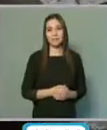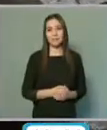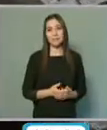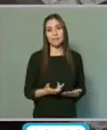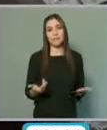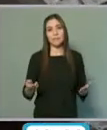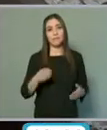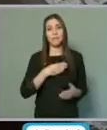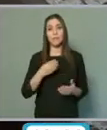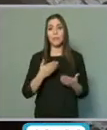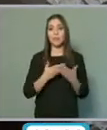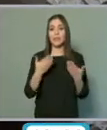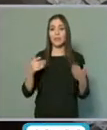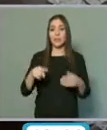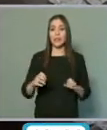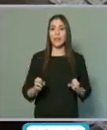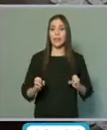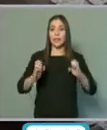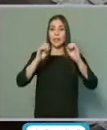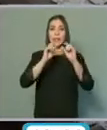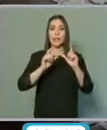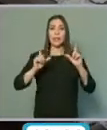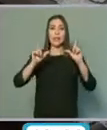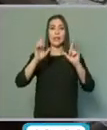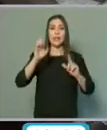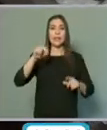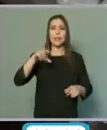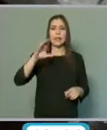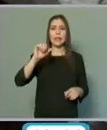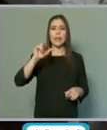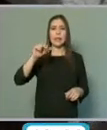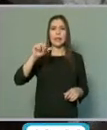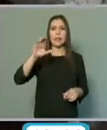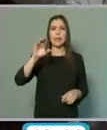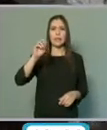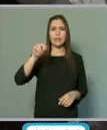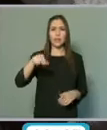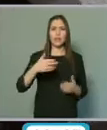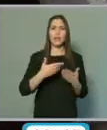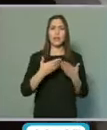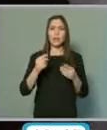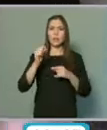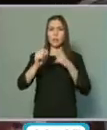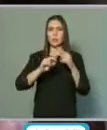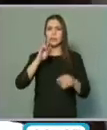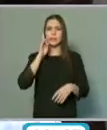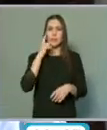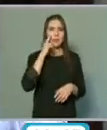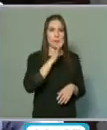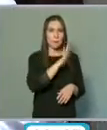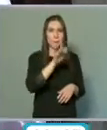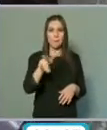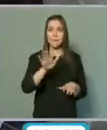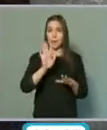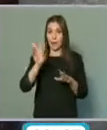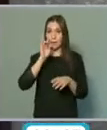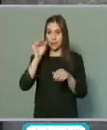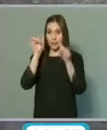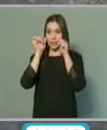Bueno, tío Alberto, mire, este edificio de la Encarnación, a ver, vamos viendo, tío Alberto, ya me tomó